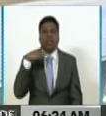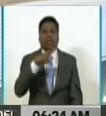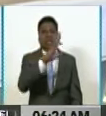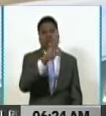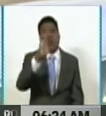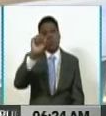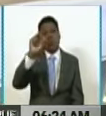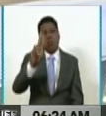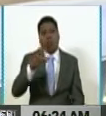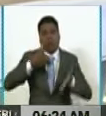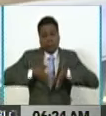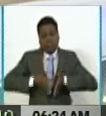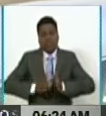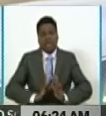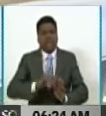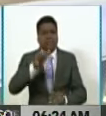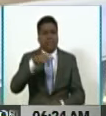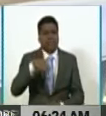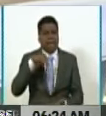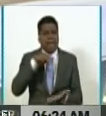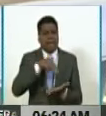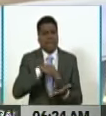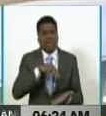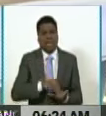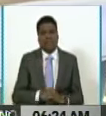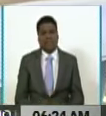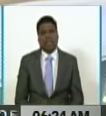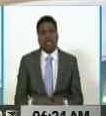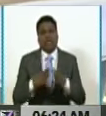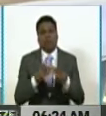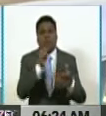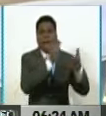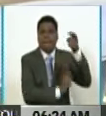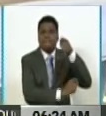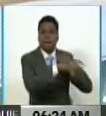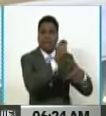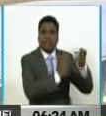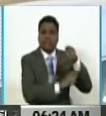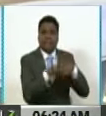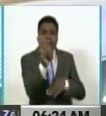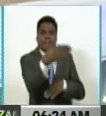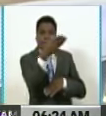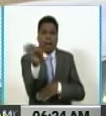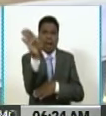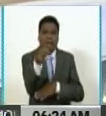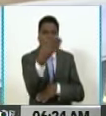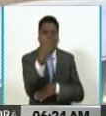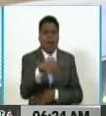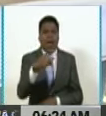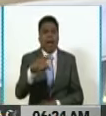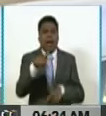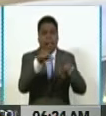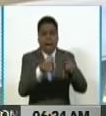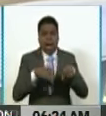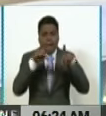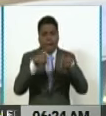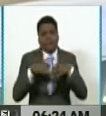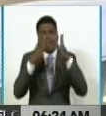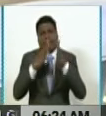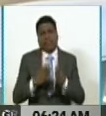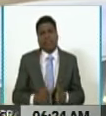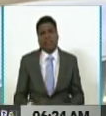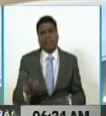que condujo junto con las banderas de los campesinos, la bandera de la Revolución Federal y también las banderas mancilladas por la